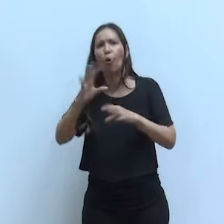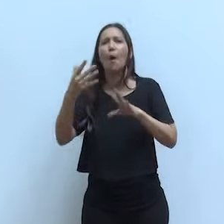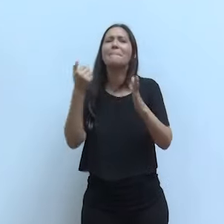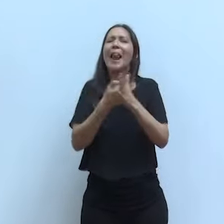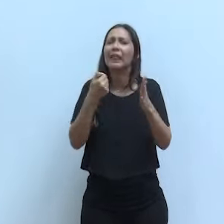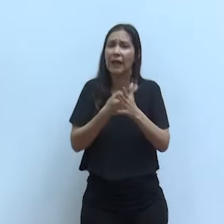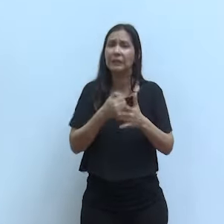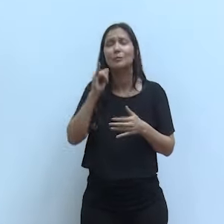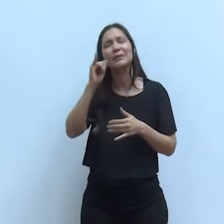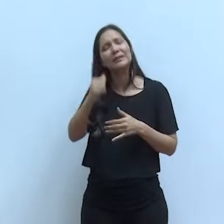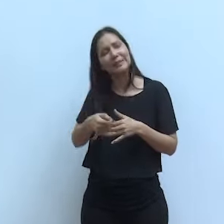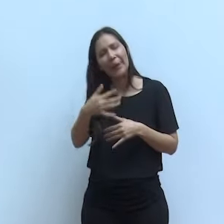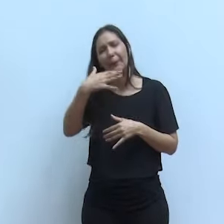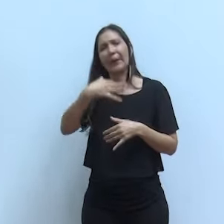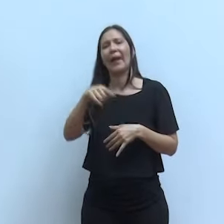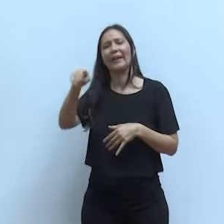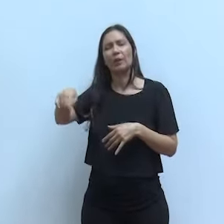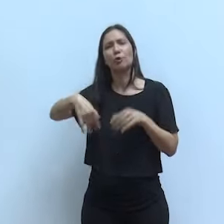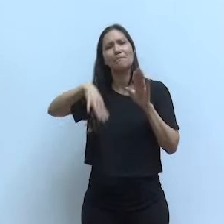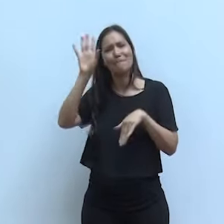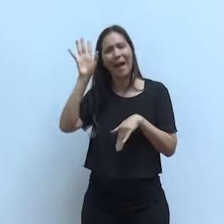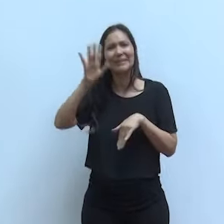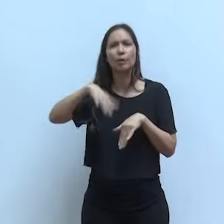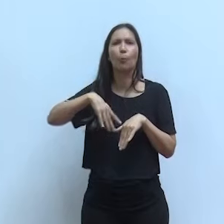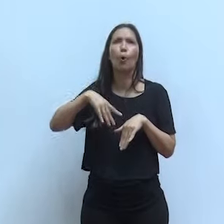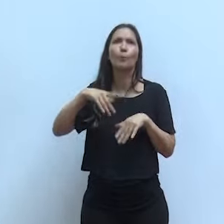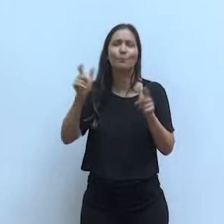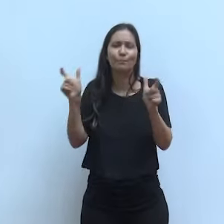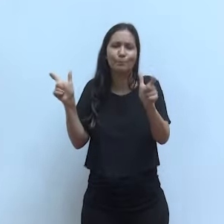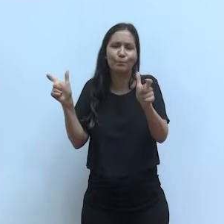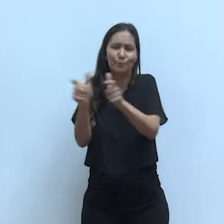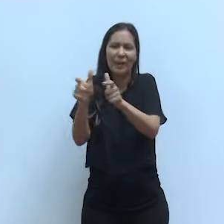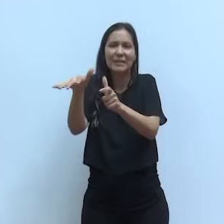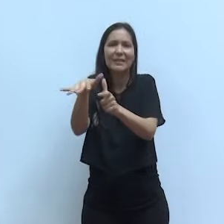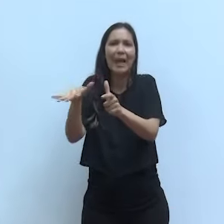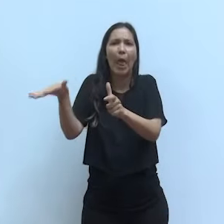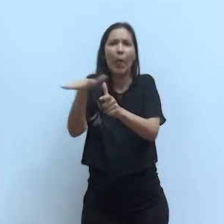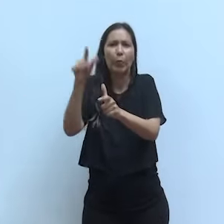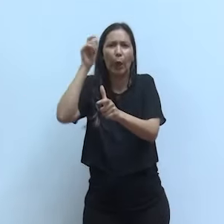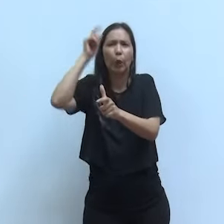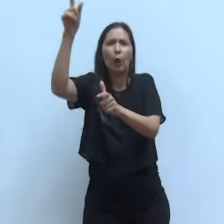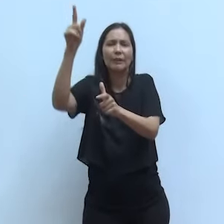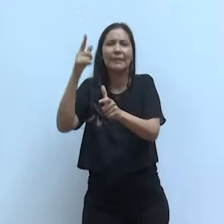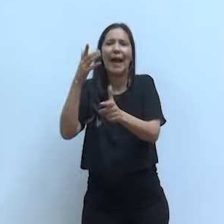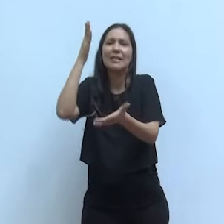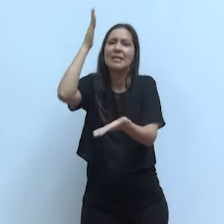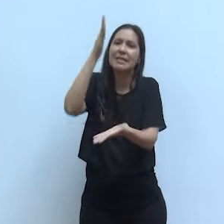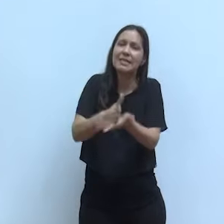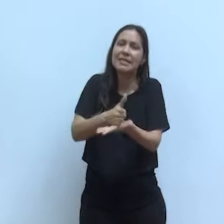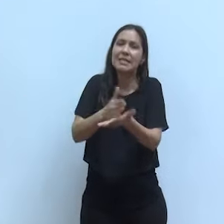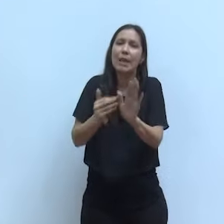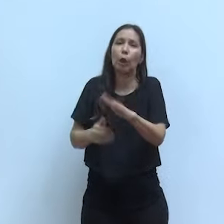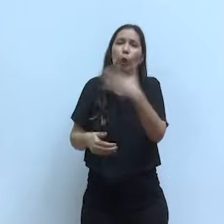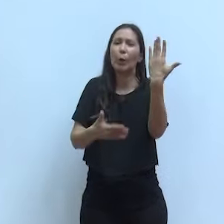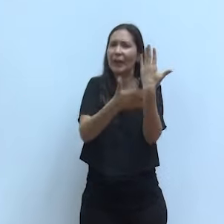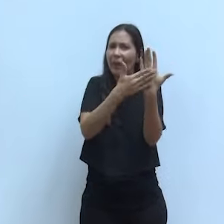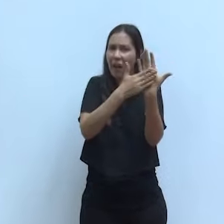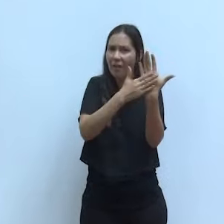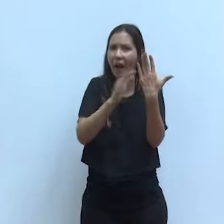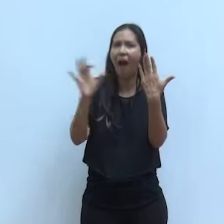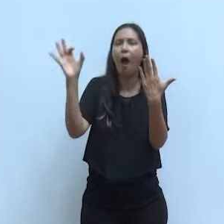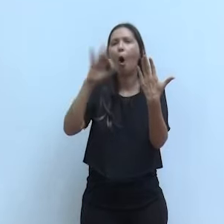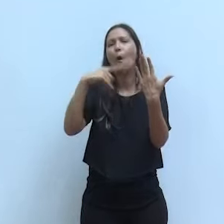al sector ideológicamente más sólido en la ID nacional poes o centro izquierda y más sólido en su progresismo una